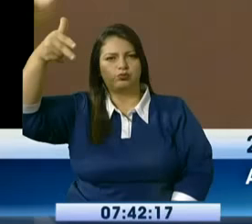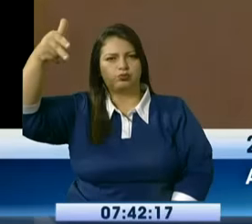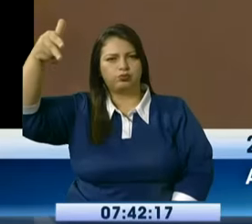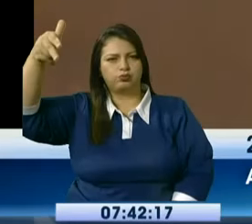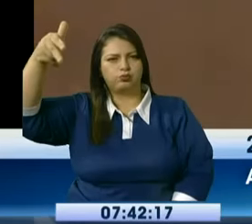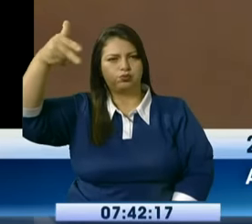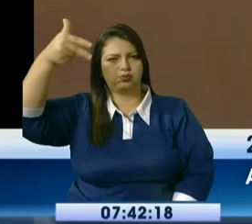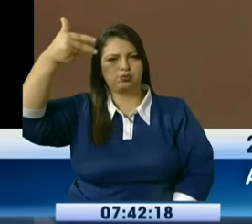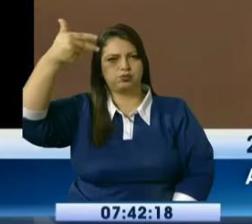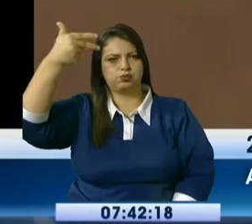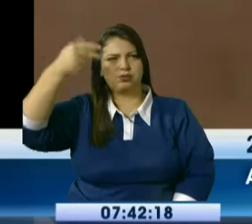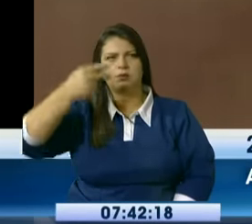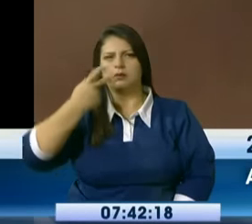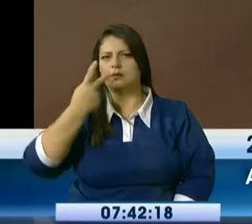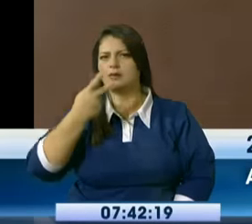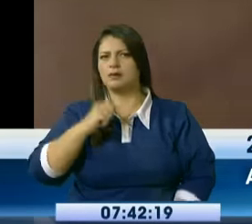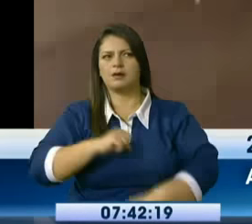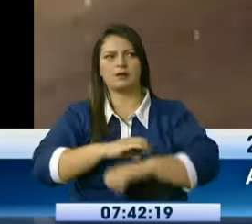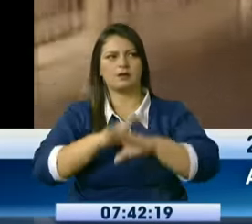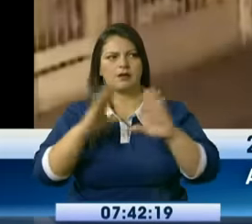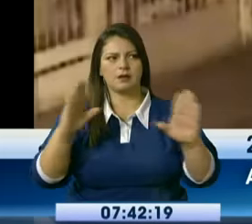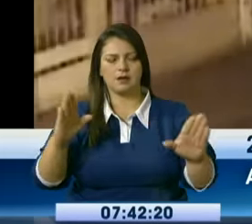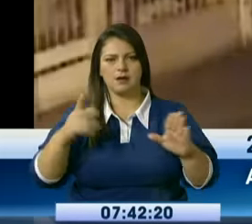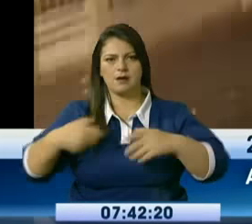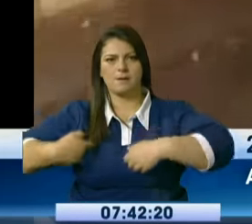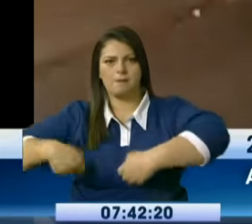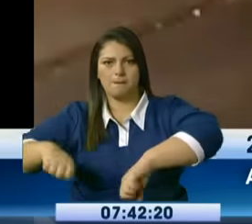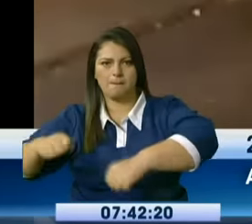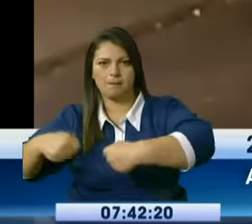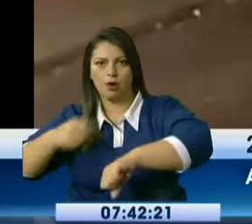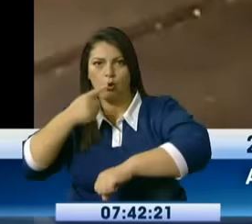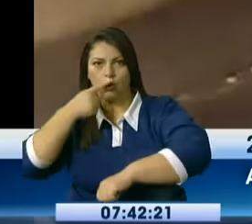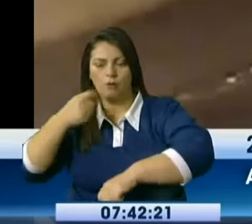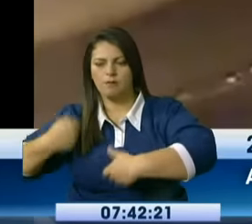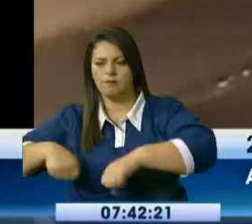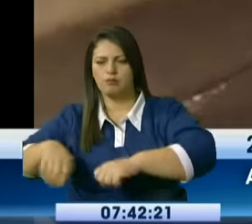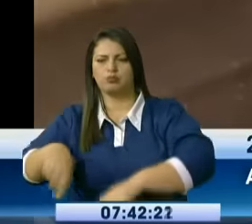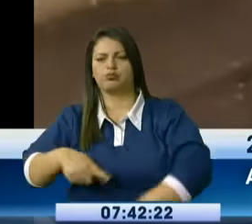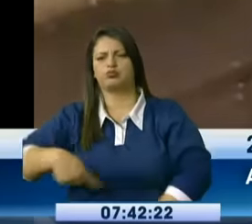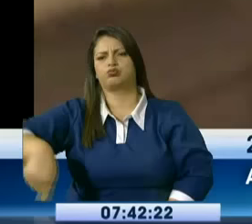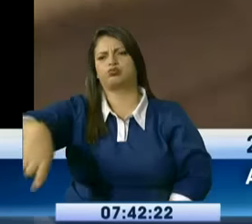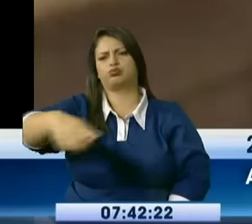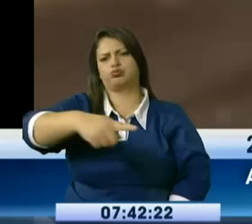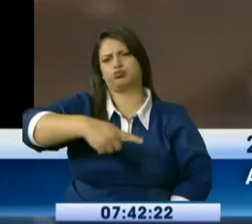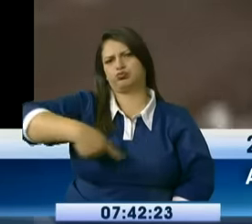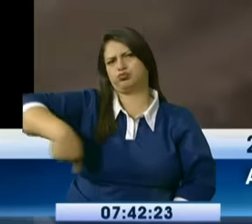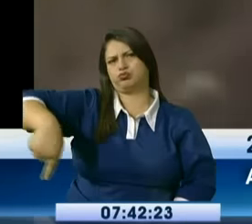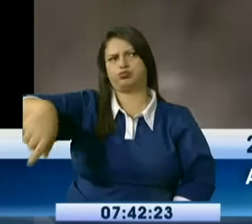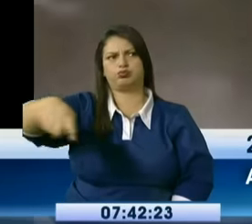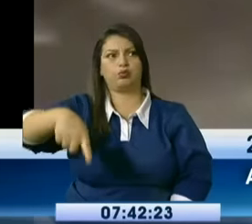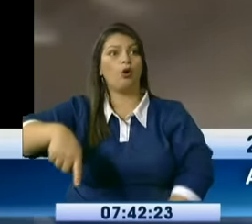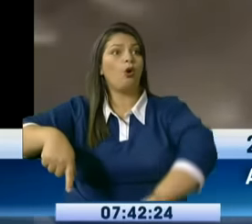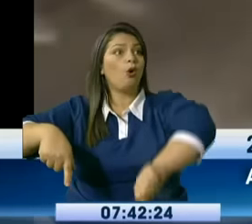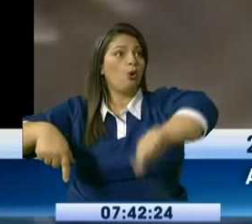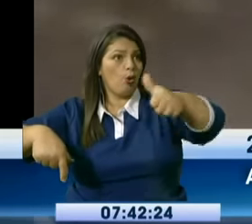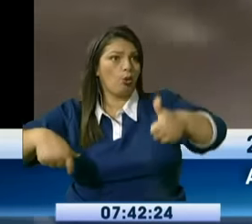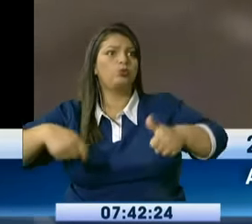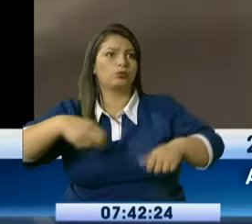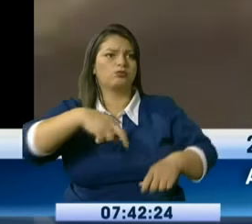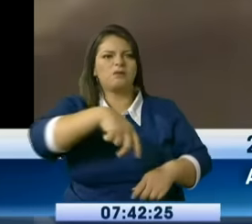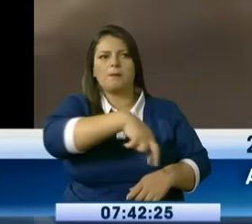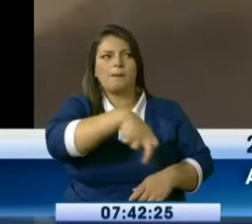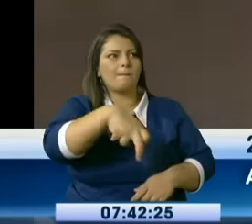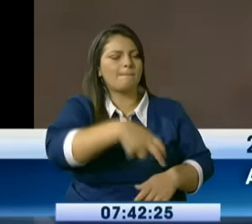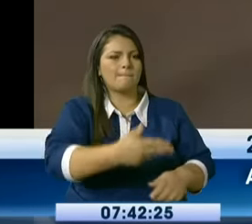vueltas esperando que su compinche termine su fechoría. Él los amenazó con un arma y se les llevó lo que más pudo, incluyendo una